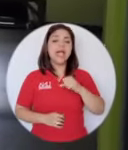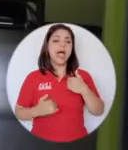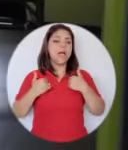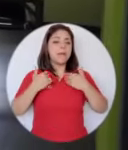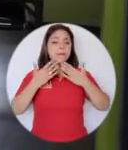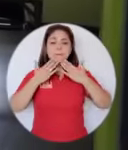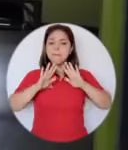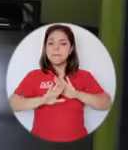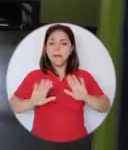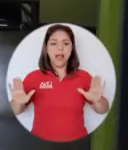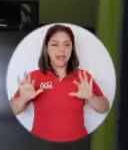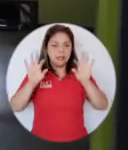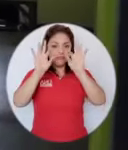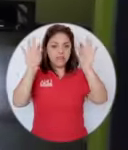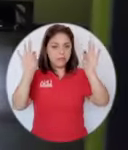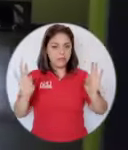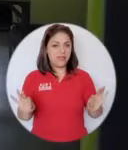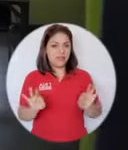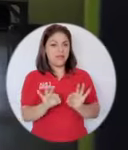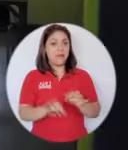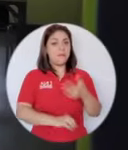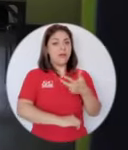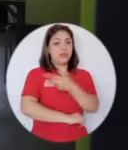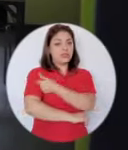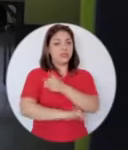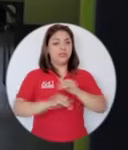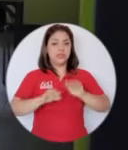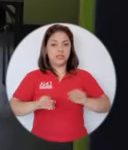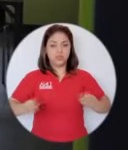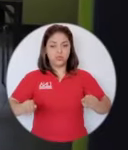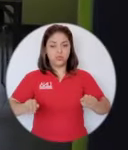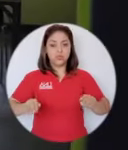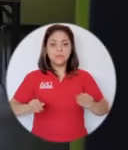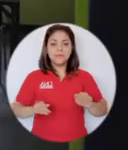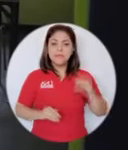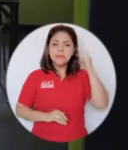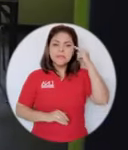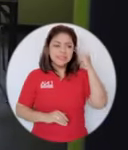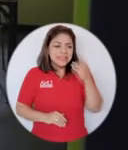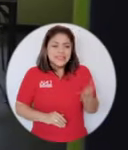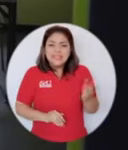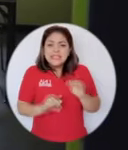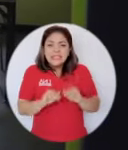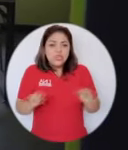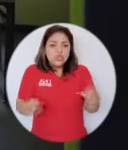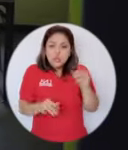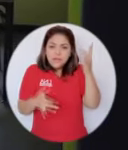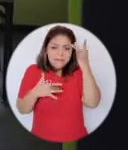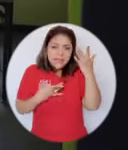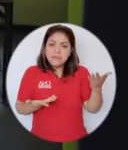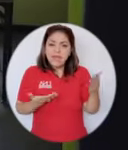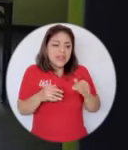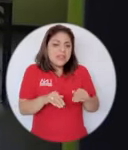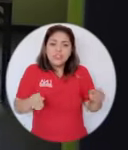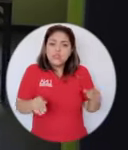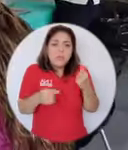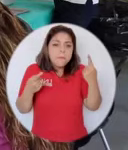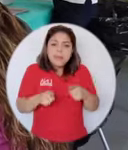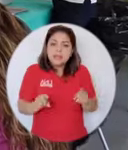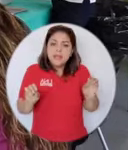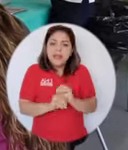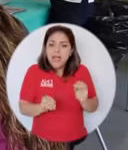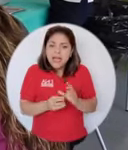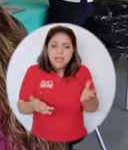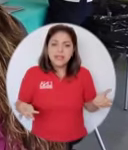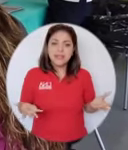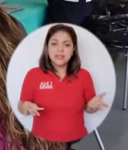la vacunación en niños y niñas, precisamente por eso que le digo, no es que si los chiquitos no se enferman, es que a los chiquitos no les pasa